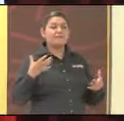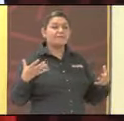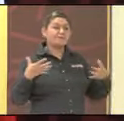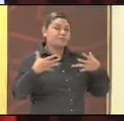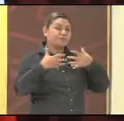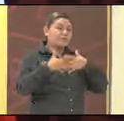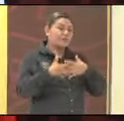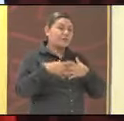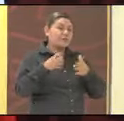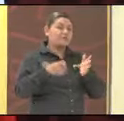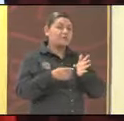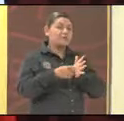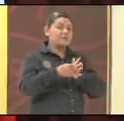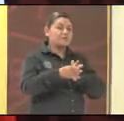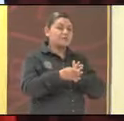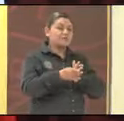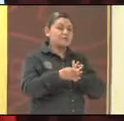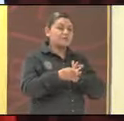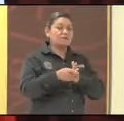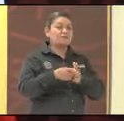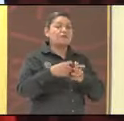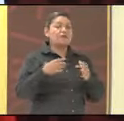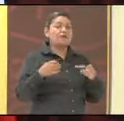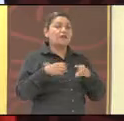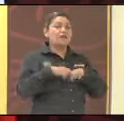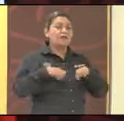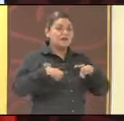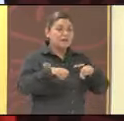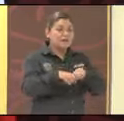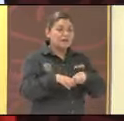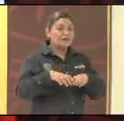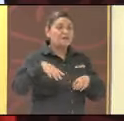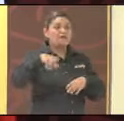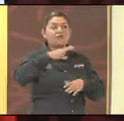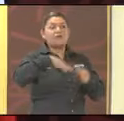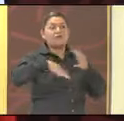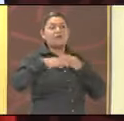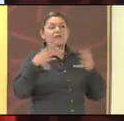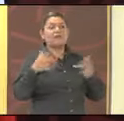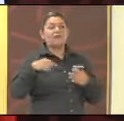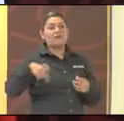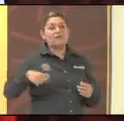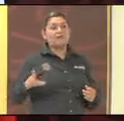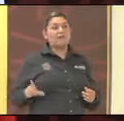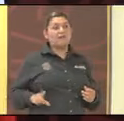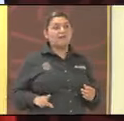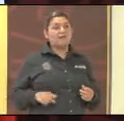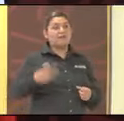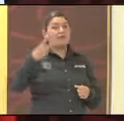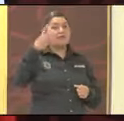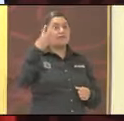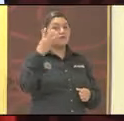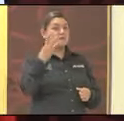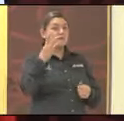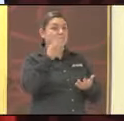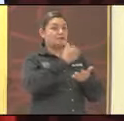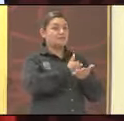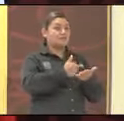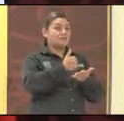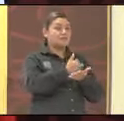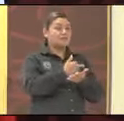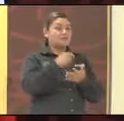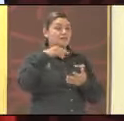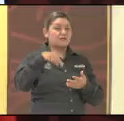el desarrollo urbano, equipamiento y todo lo que tenga que ver con acciones de gobierno de los tres municipios de